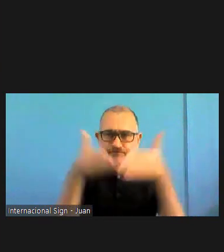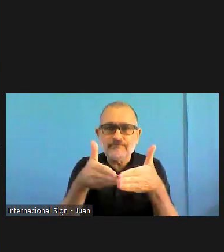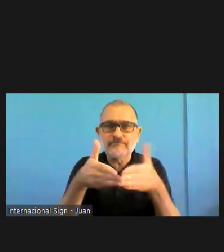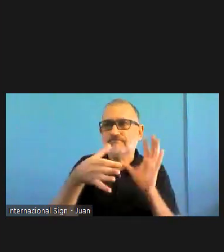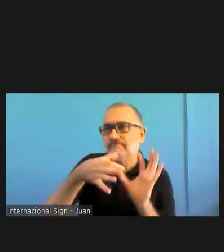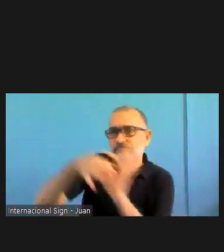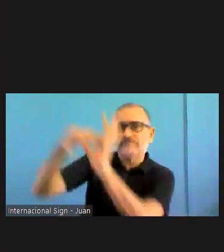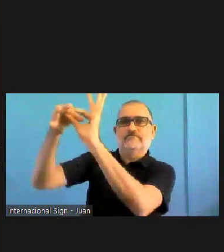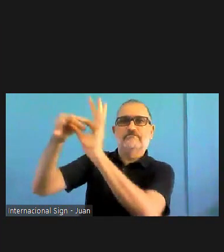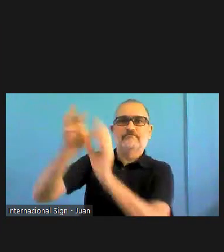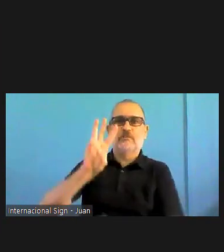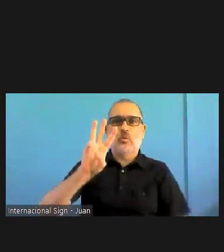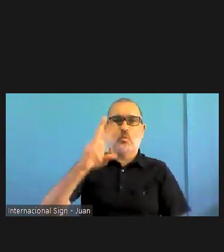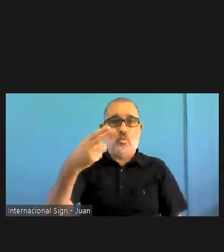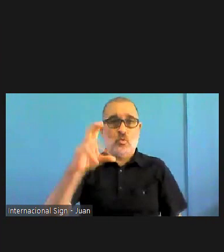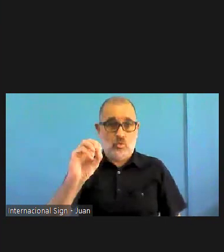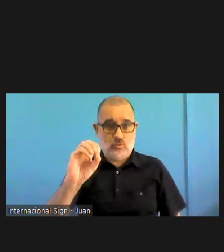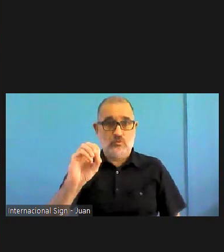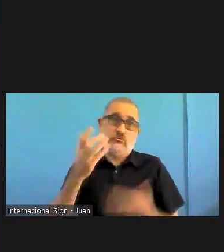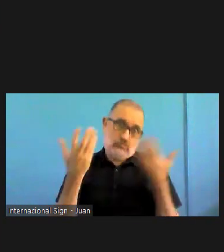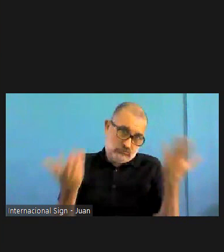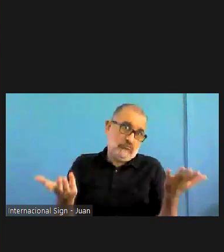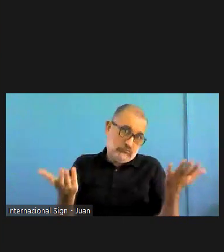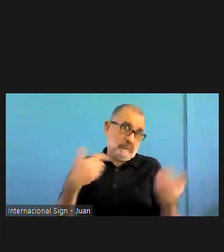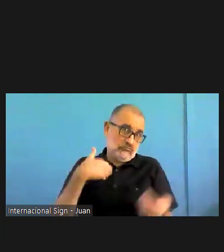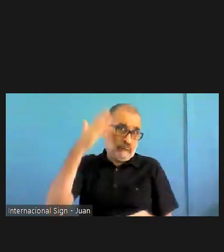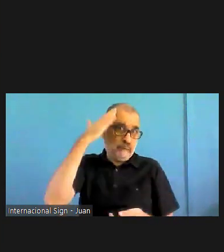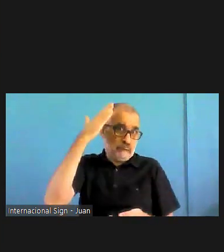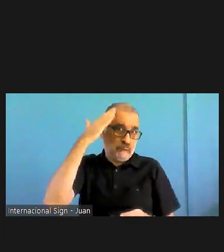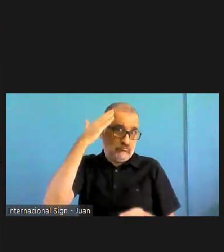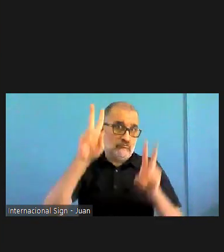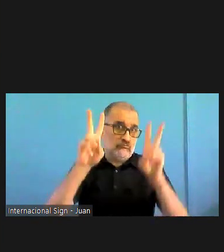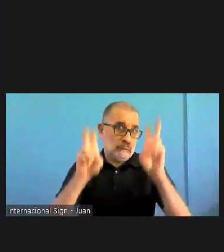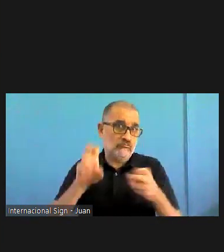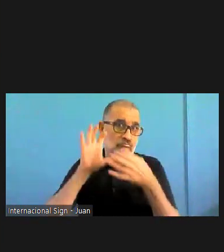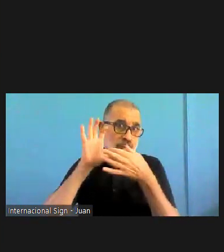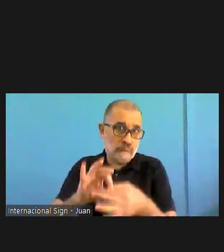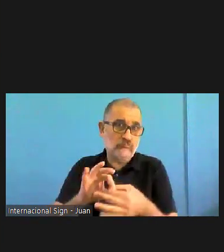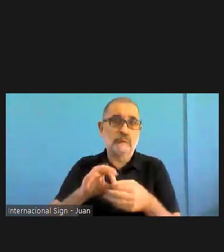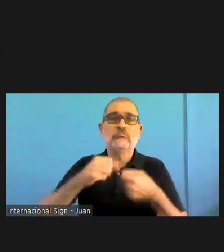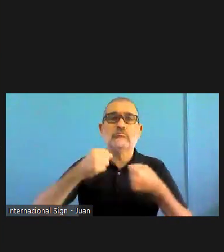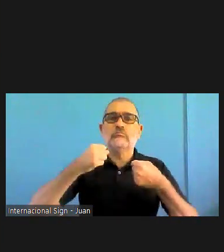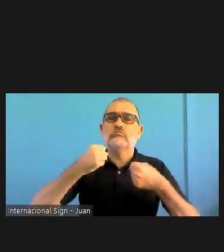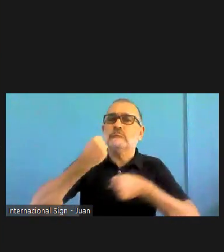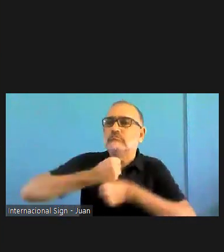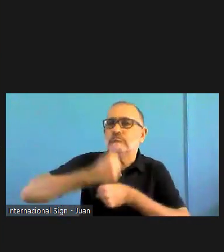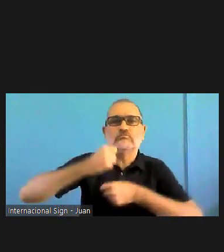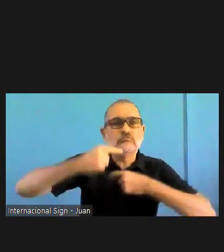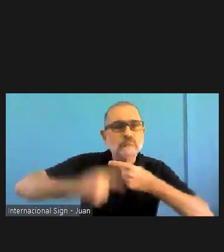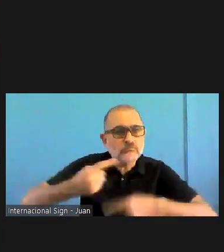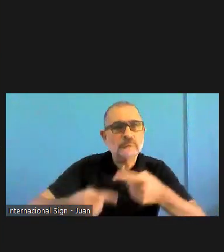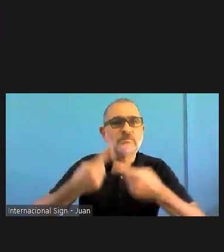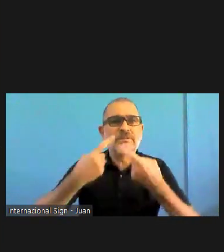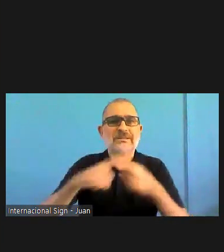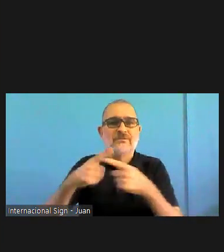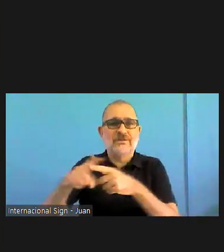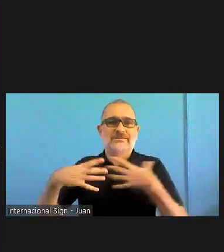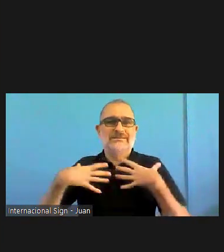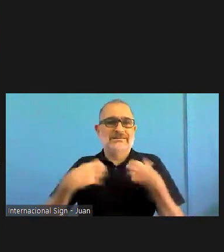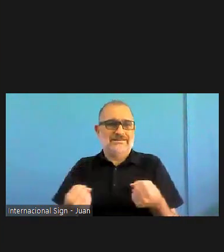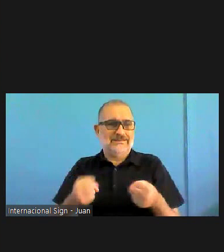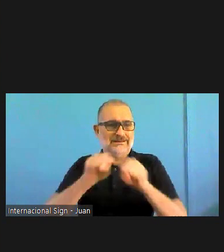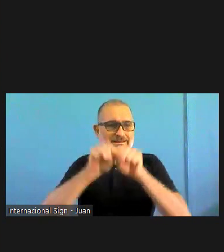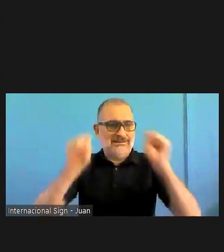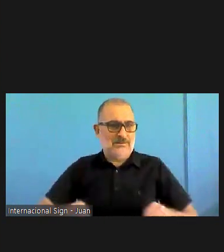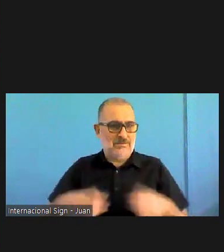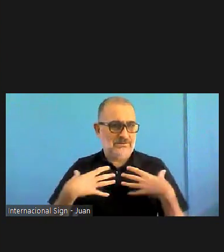por otras prácticas que sirvieron de referencia. Tenemos un poco de problema con